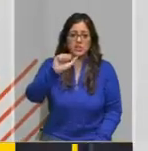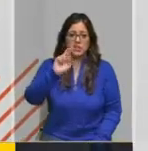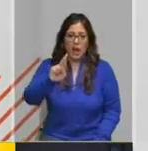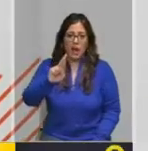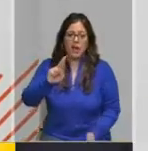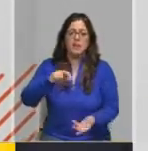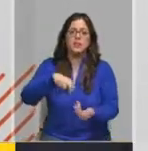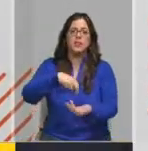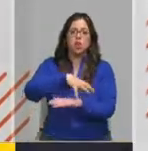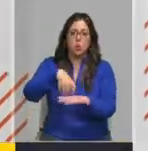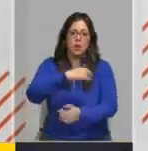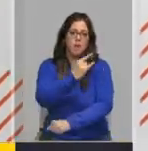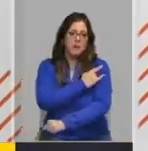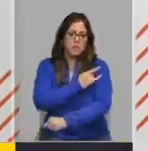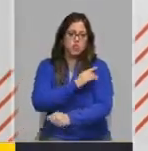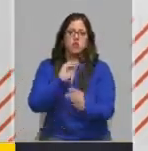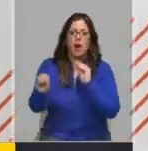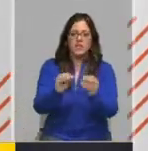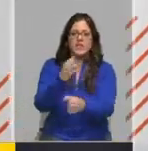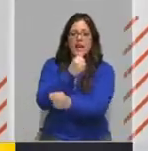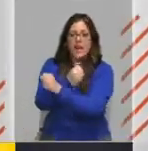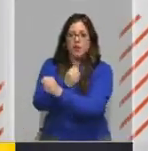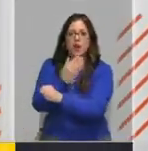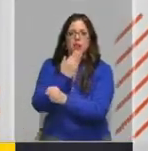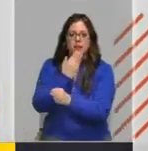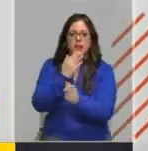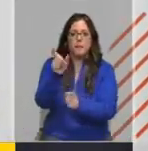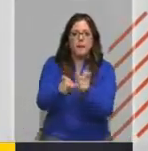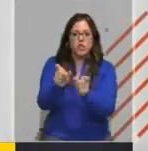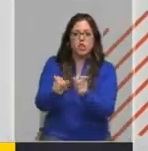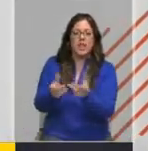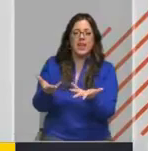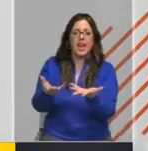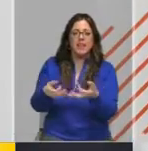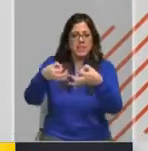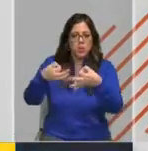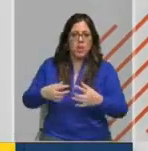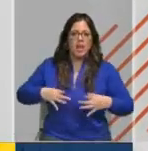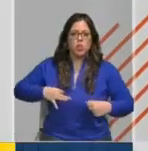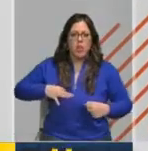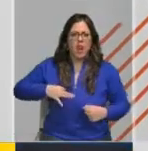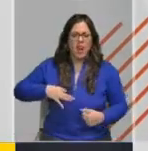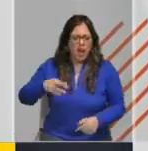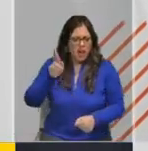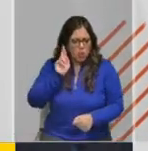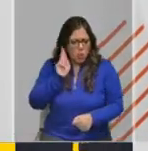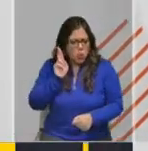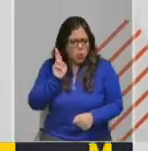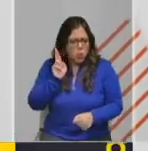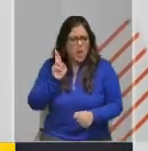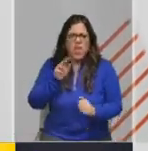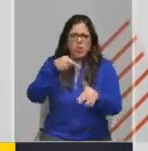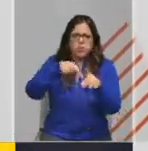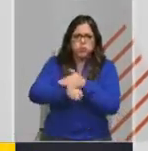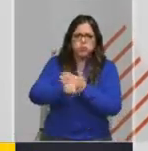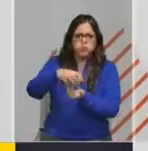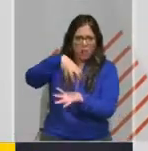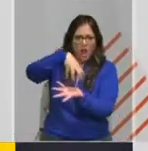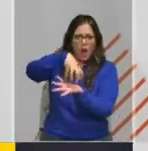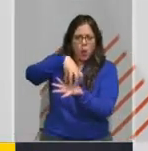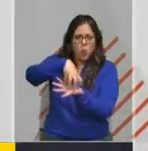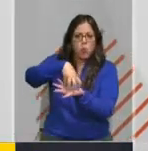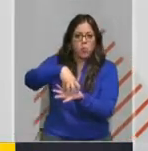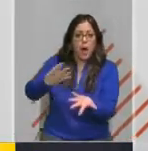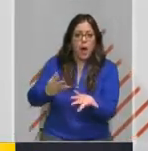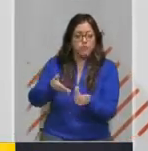a personal de seguridad ciudadana que se estaba realizando un evento. Se escuchaba harto ruido al interior del espacio Don Oscar, que como bien sabemos